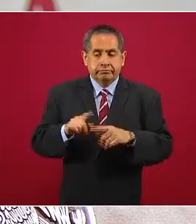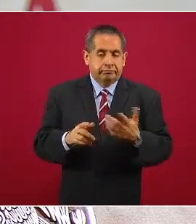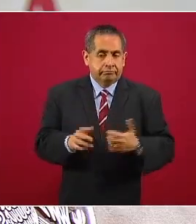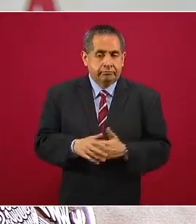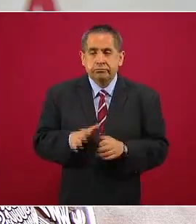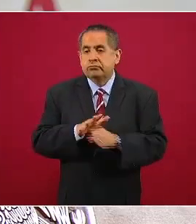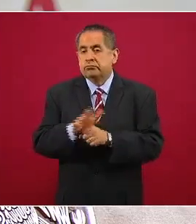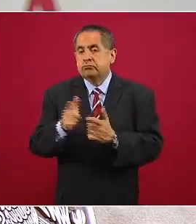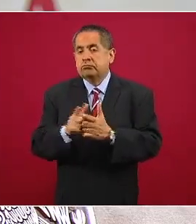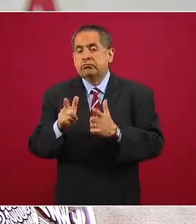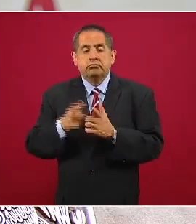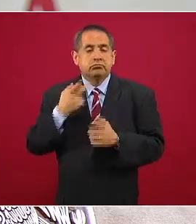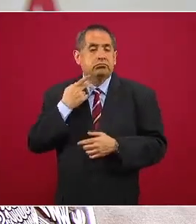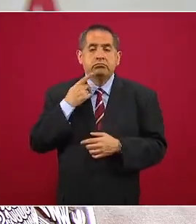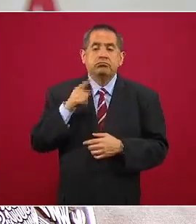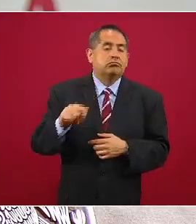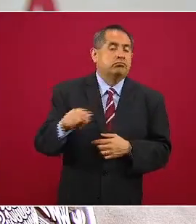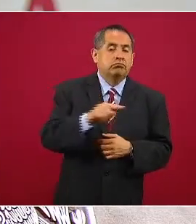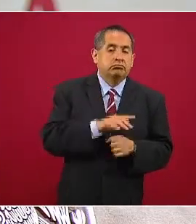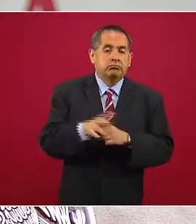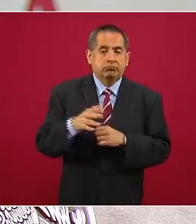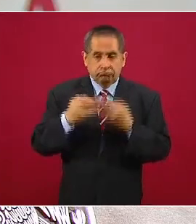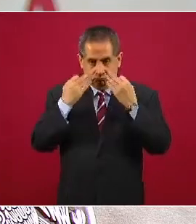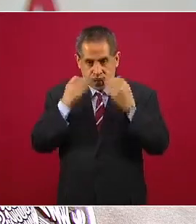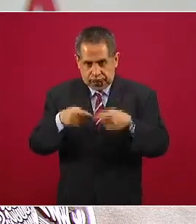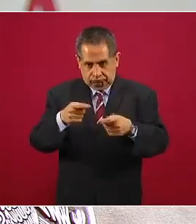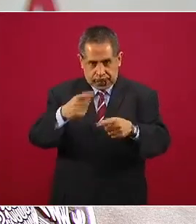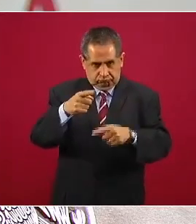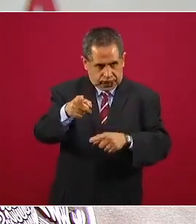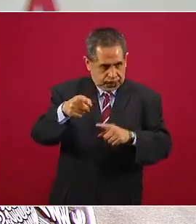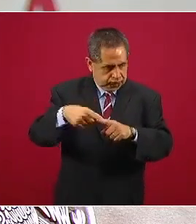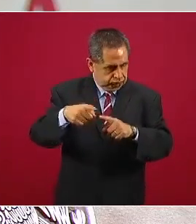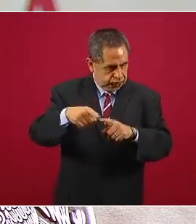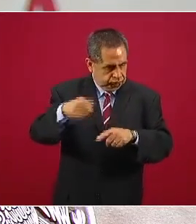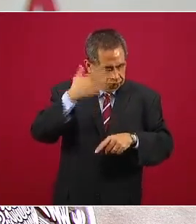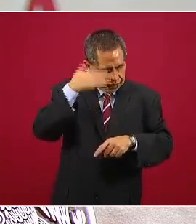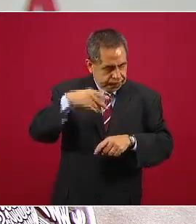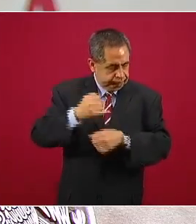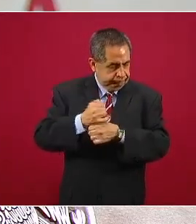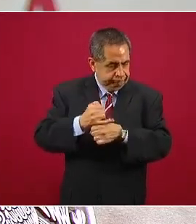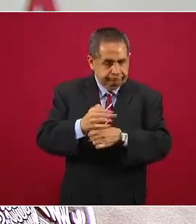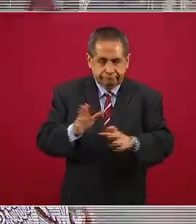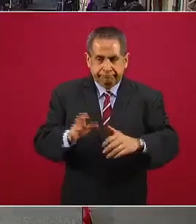¿Qué partidos? Ahí se los dejo de tarea.